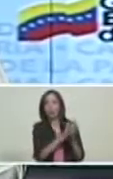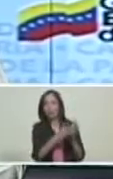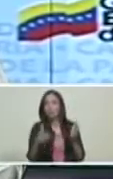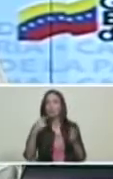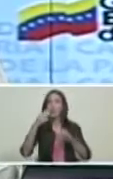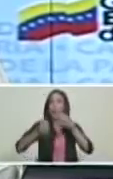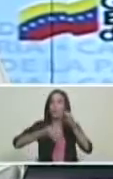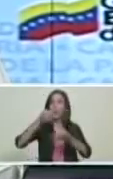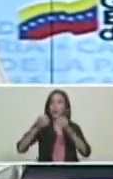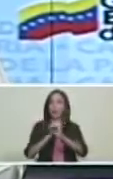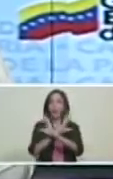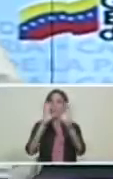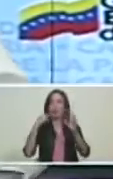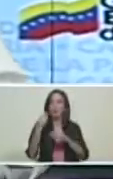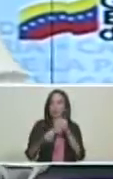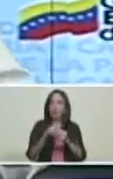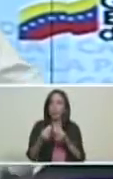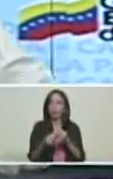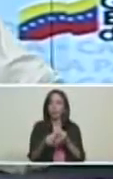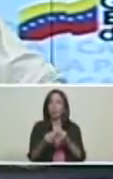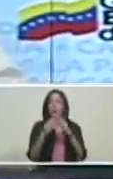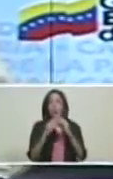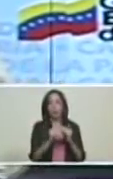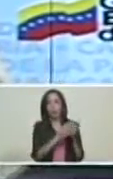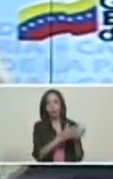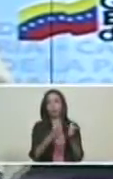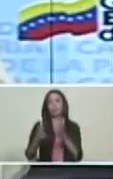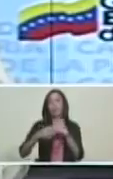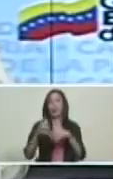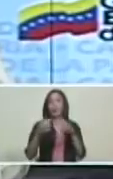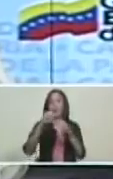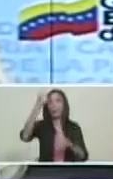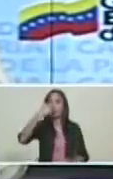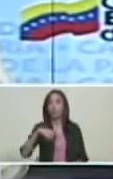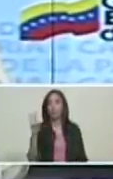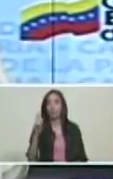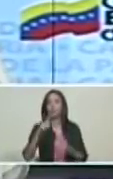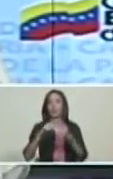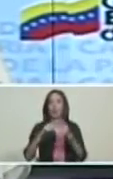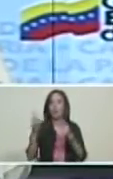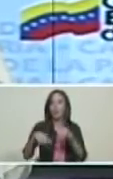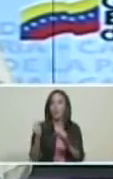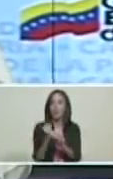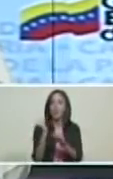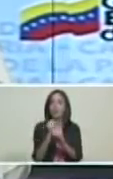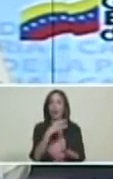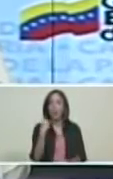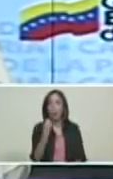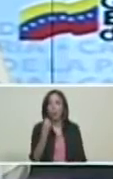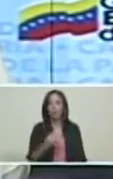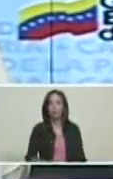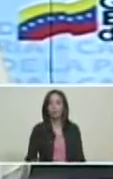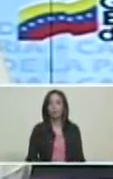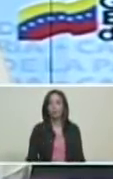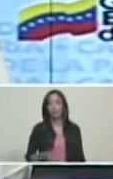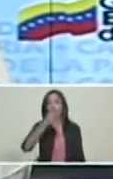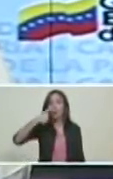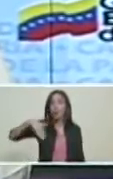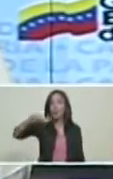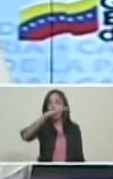compartir toda la acción del movimiento Somos Venezuela y de Chamba Juvenil con el pueblo